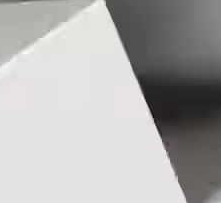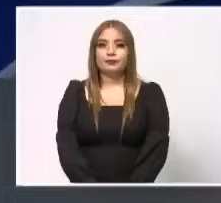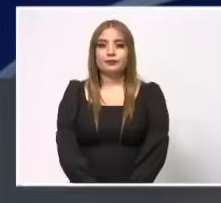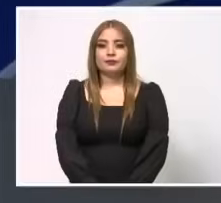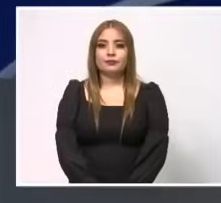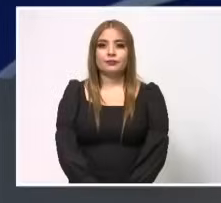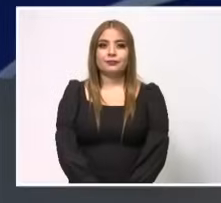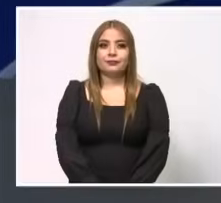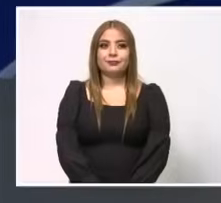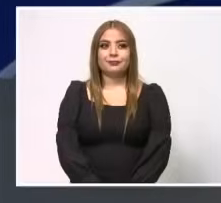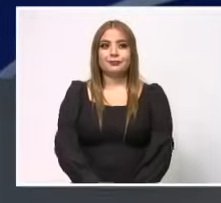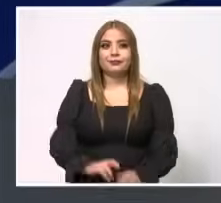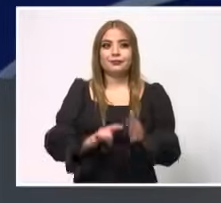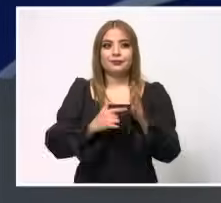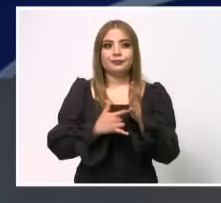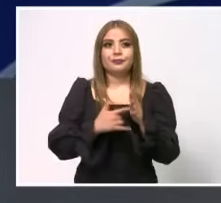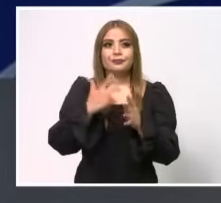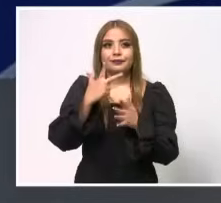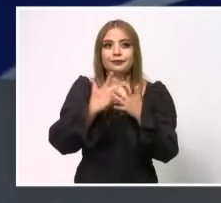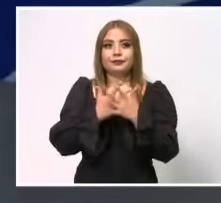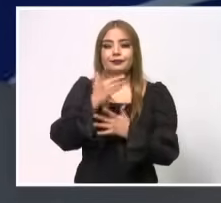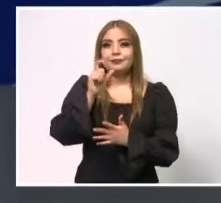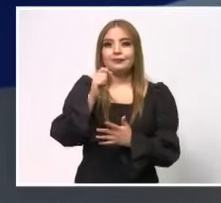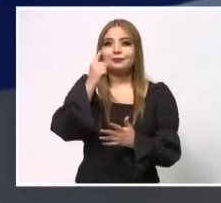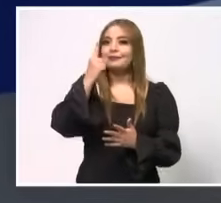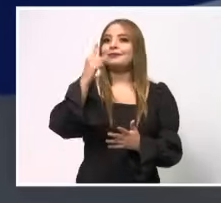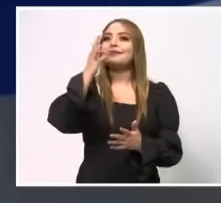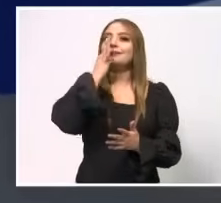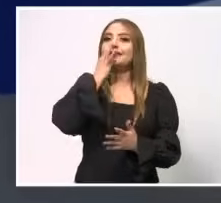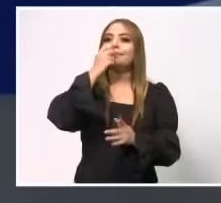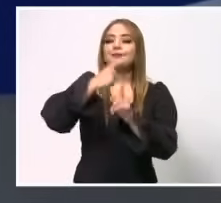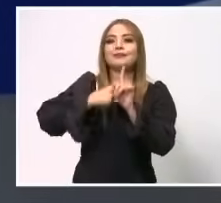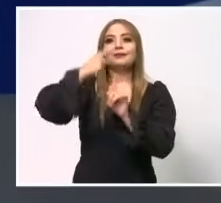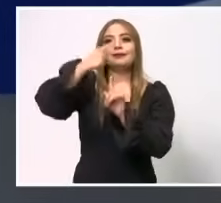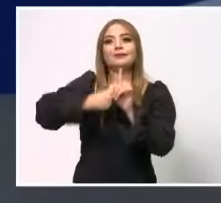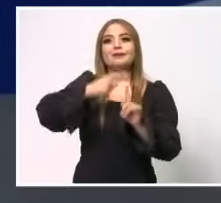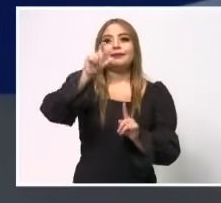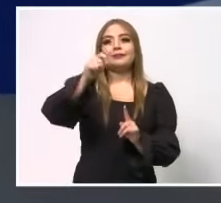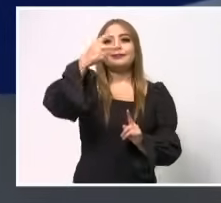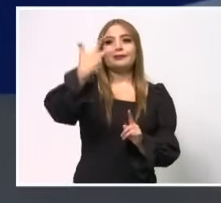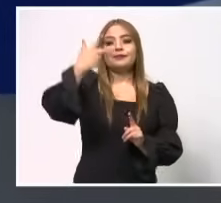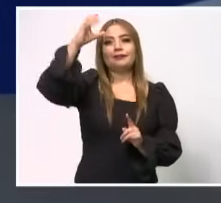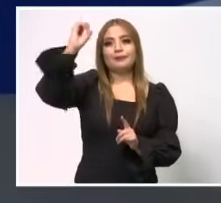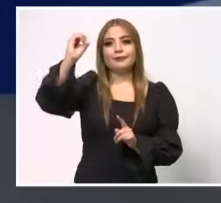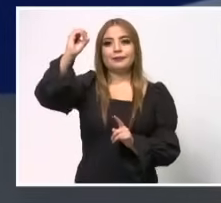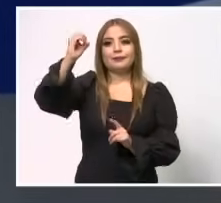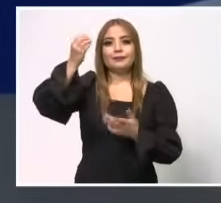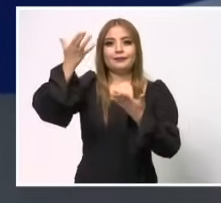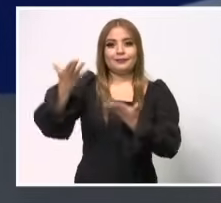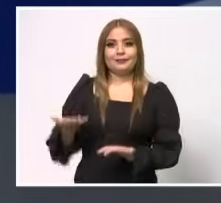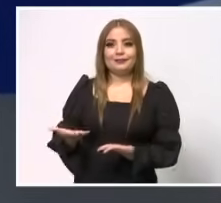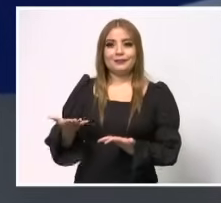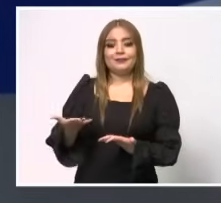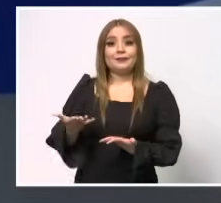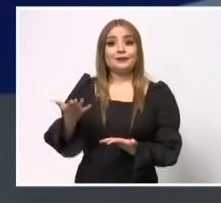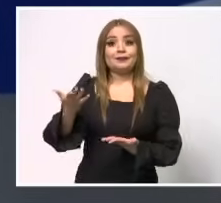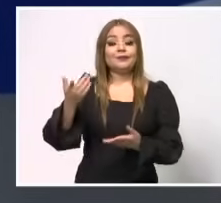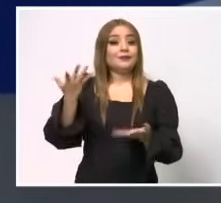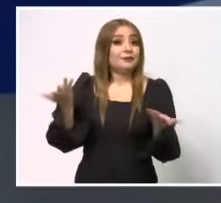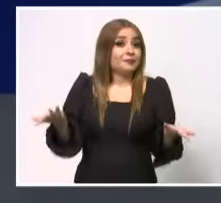las ocho de la mañana con 21 minutos temperatura en la comarca Lagunera de 28 grados centígrados de